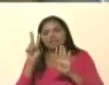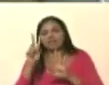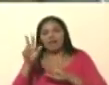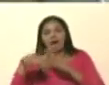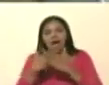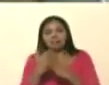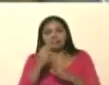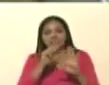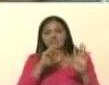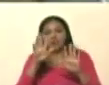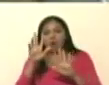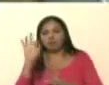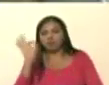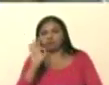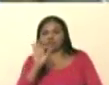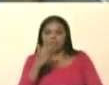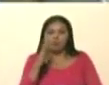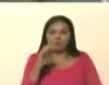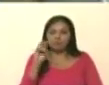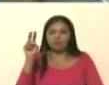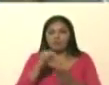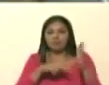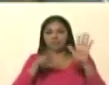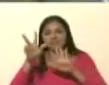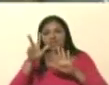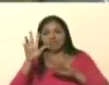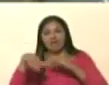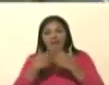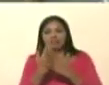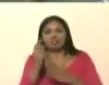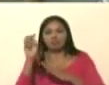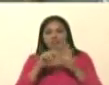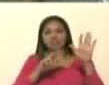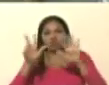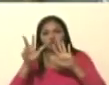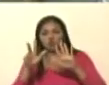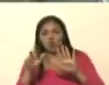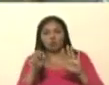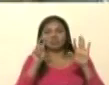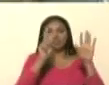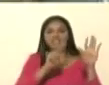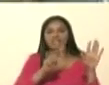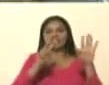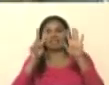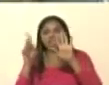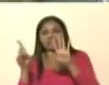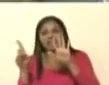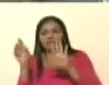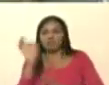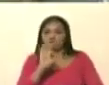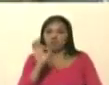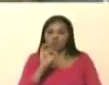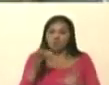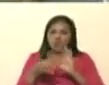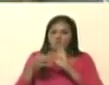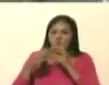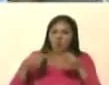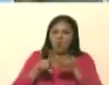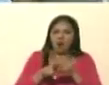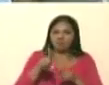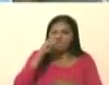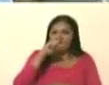del 17 al 2010 al 2018 un 76 por ciento en relación al año anterior